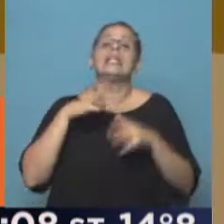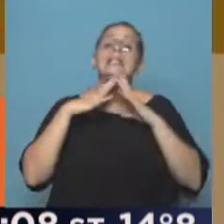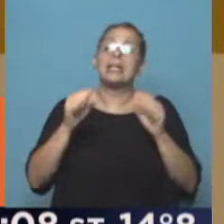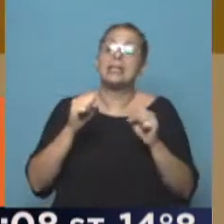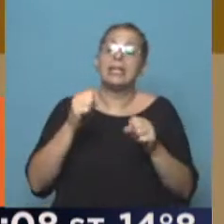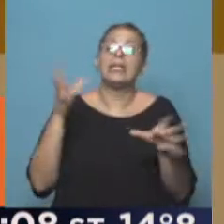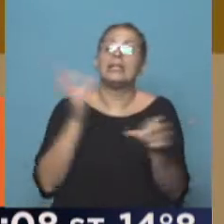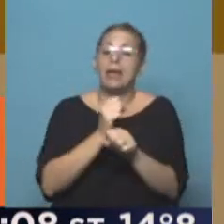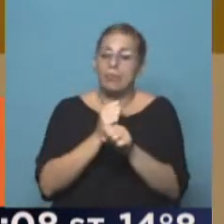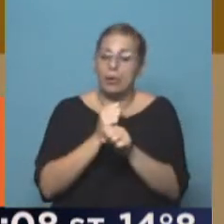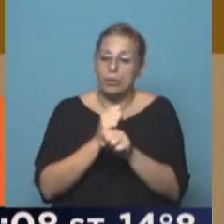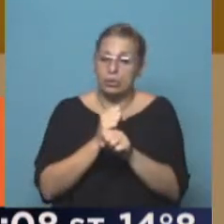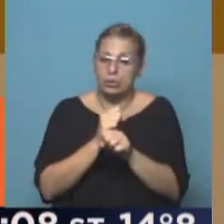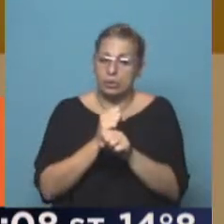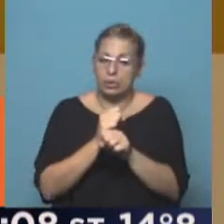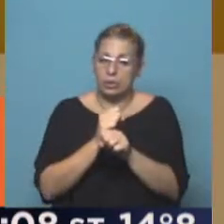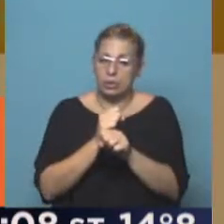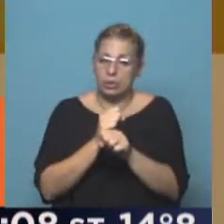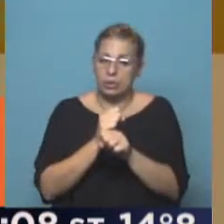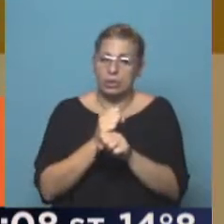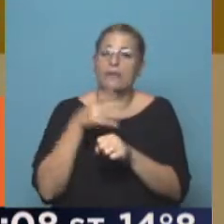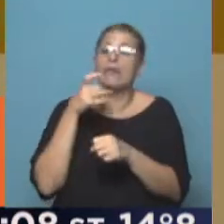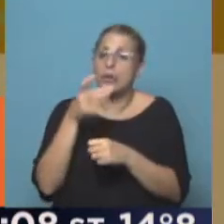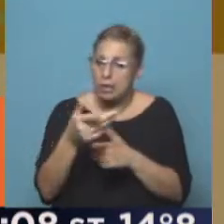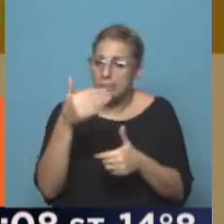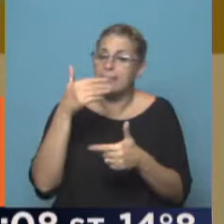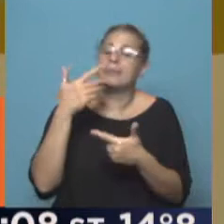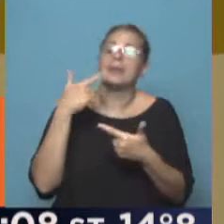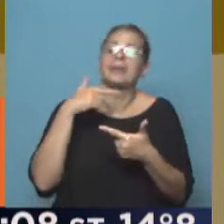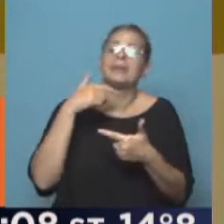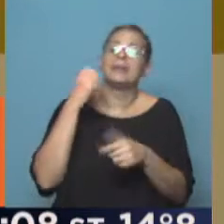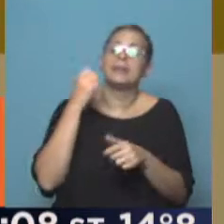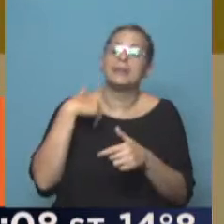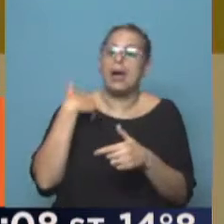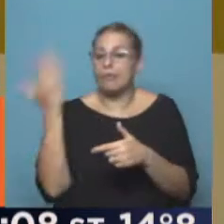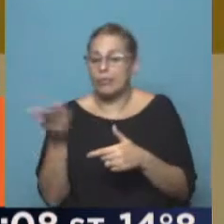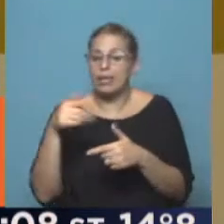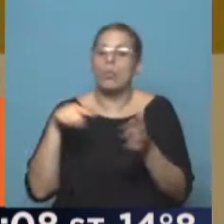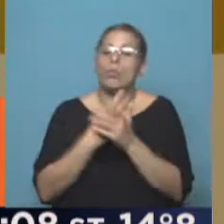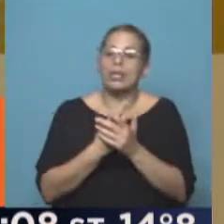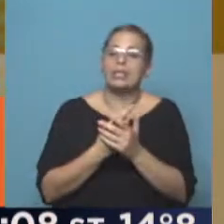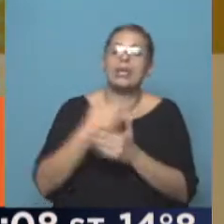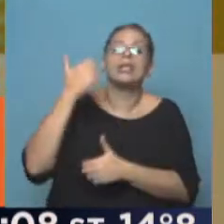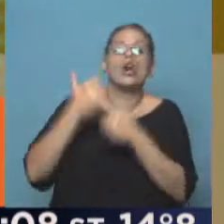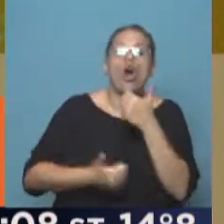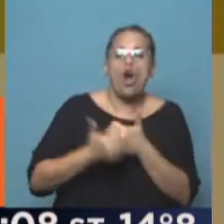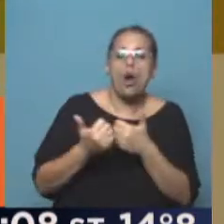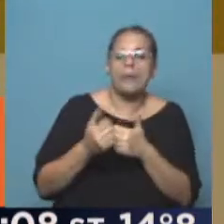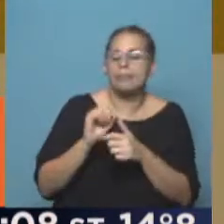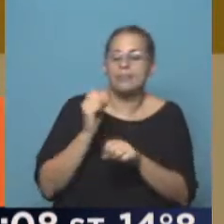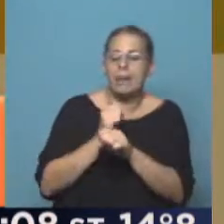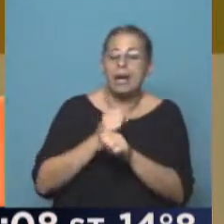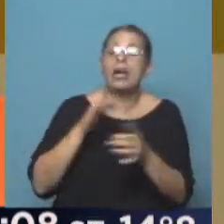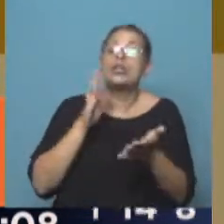competencias en el red de ferrocarriles y suburbanos buenos aires- tiene la competencia sobre